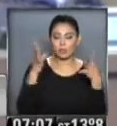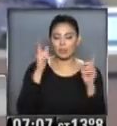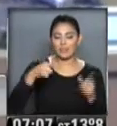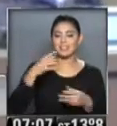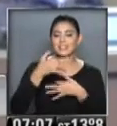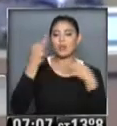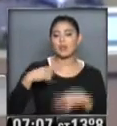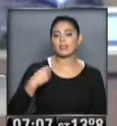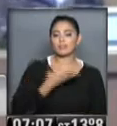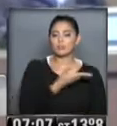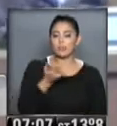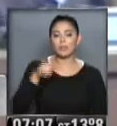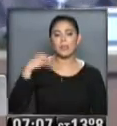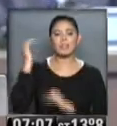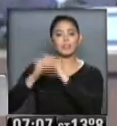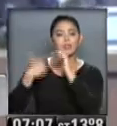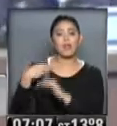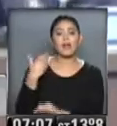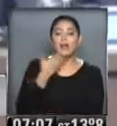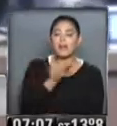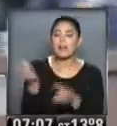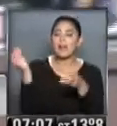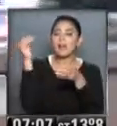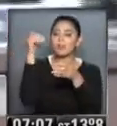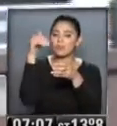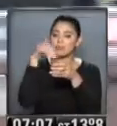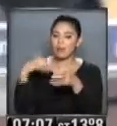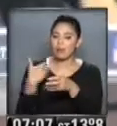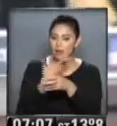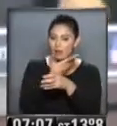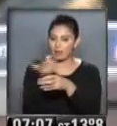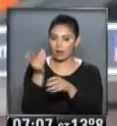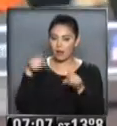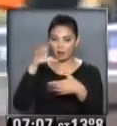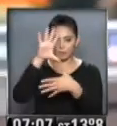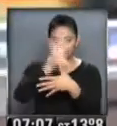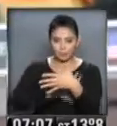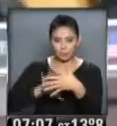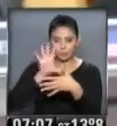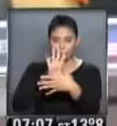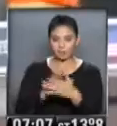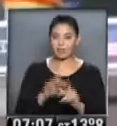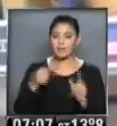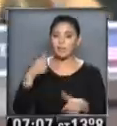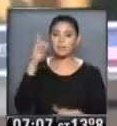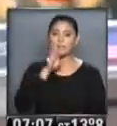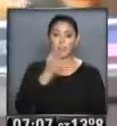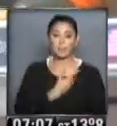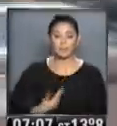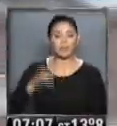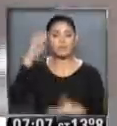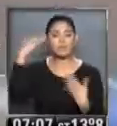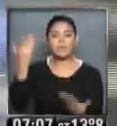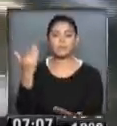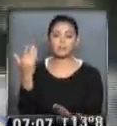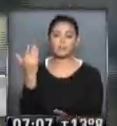ciudadana y desarrollo general inclusivo en este hemisferio y más allá. Obama felicitó a Cristina por el 25